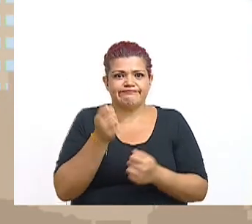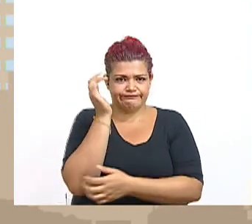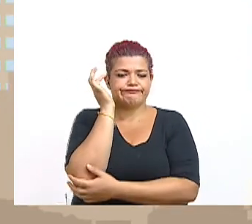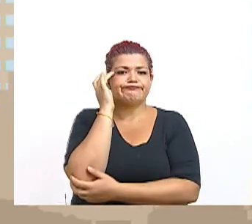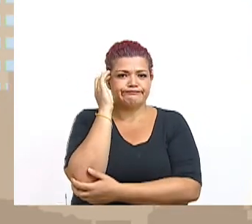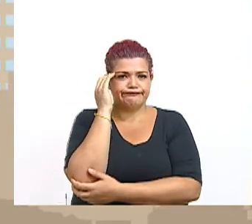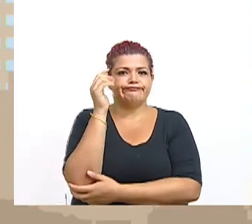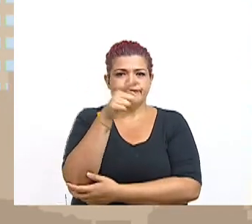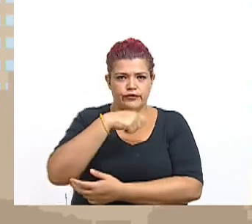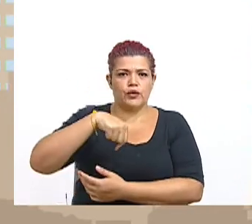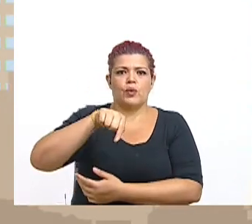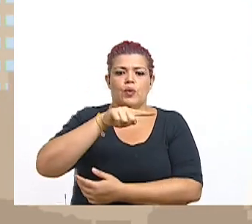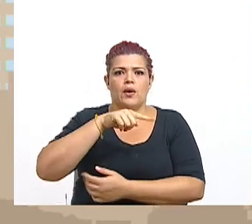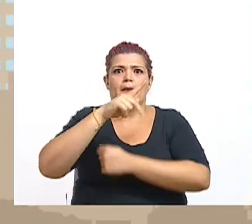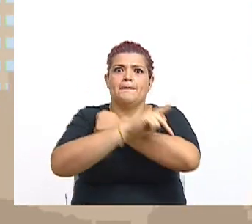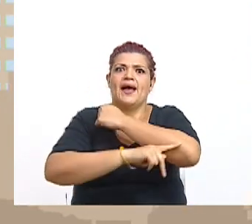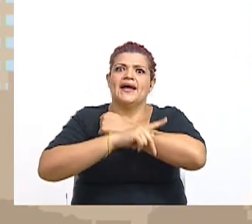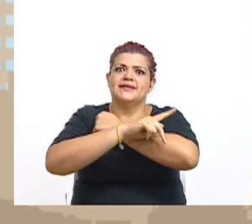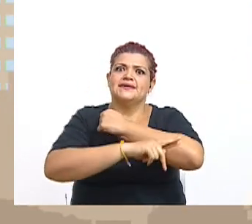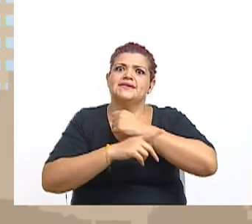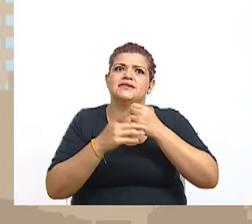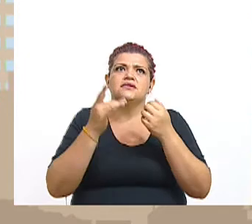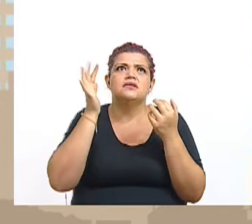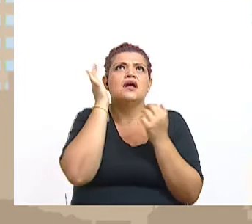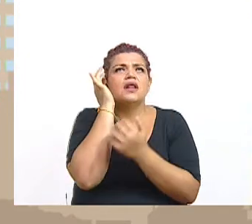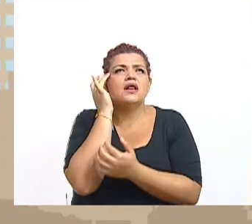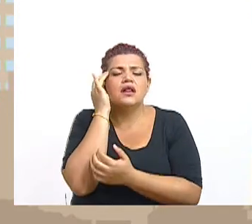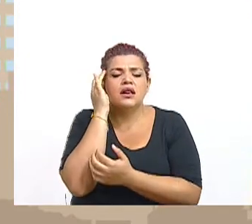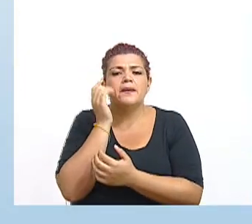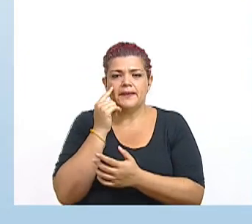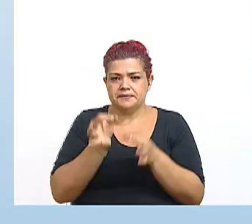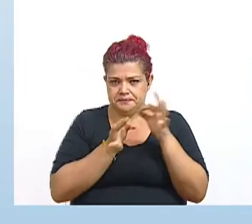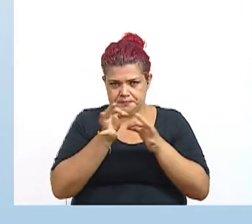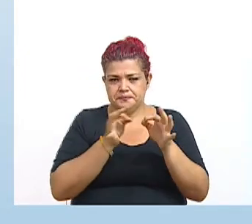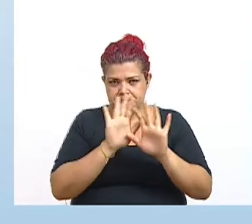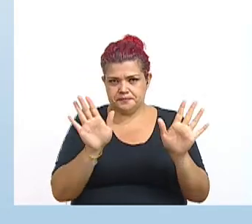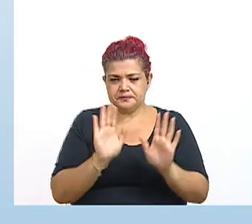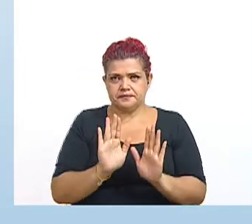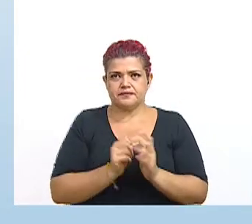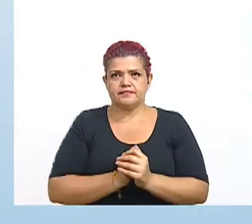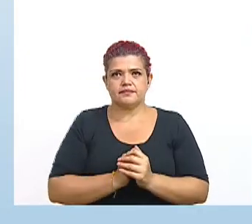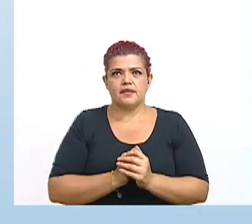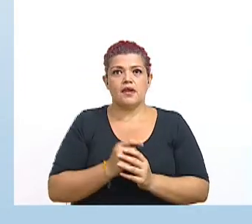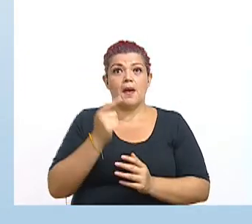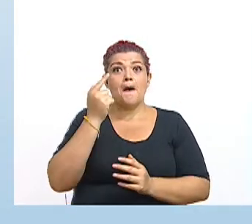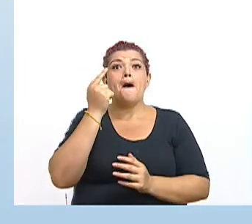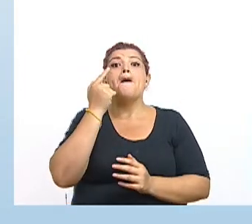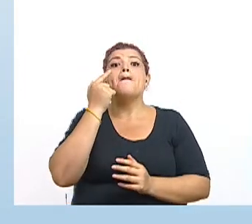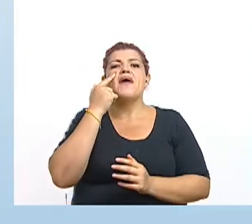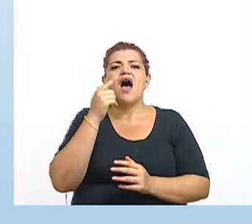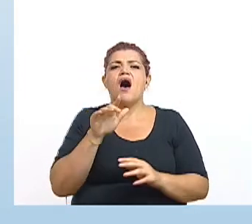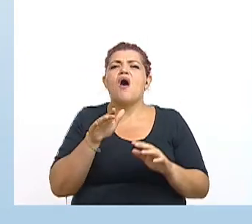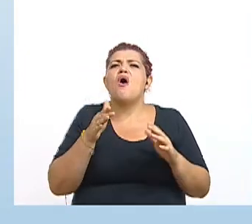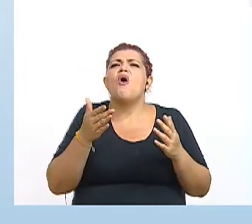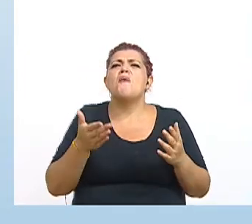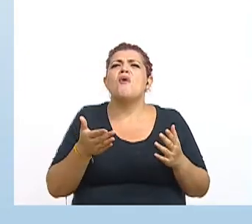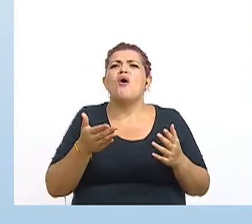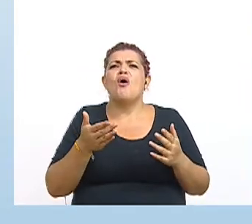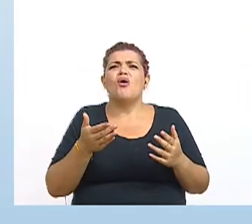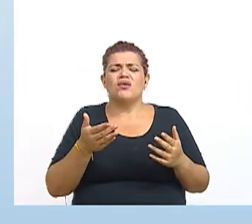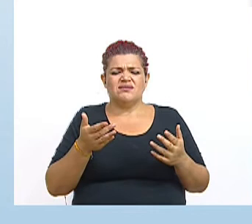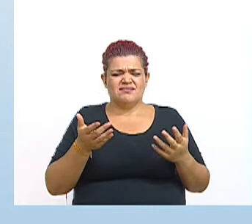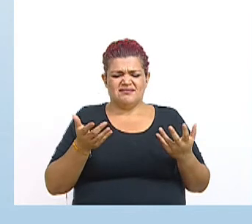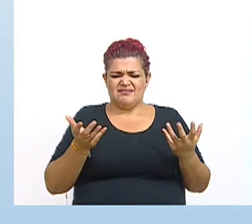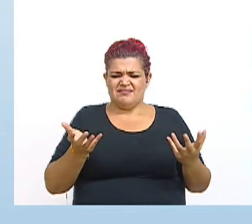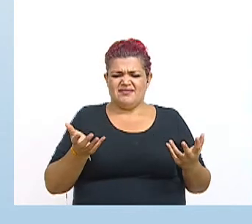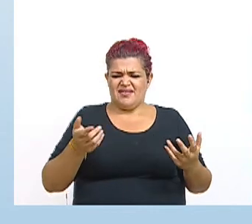para nuestro país este tema. Se los voy a explicar precisamente. Nótese en este gráfico cómo la conducta